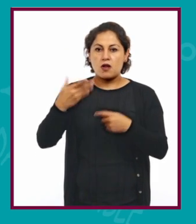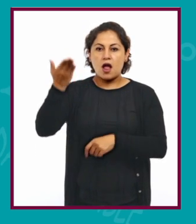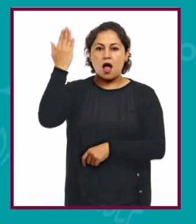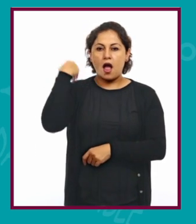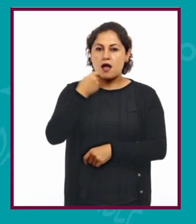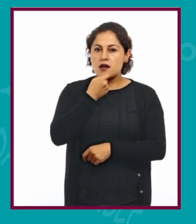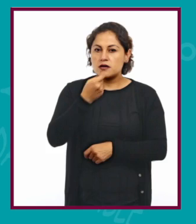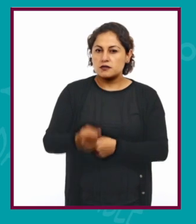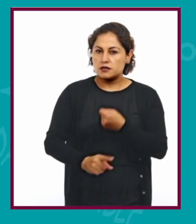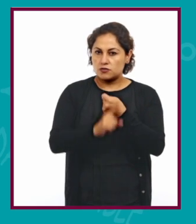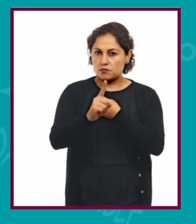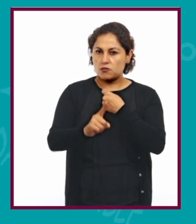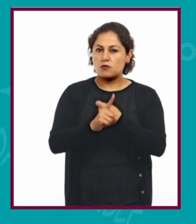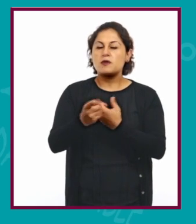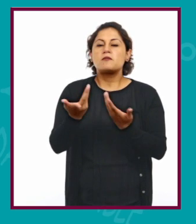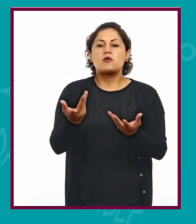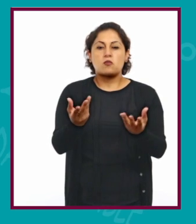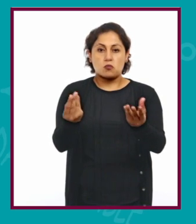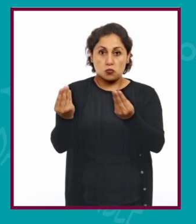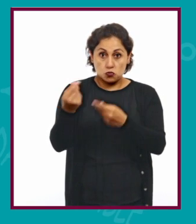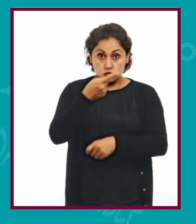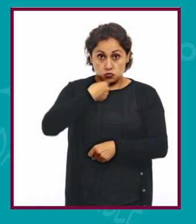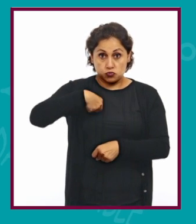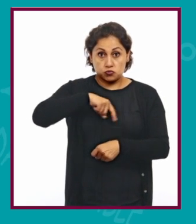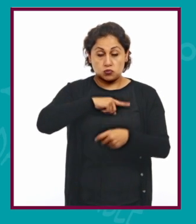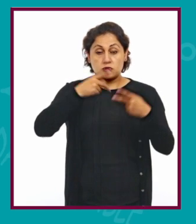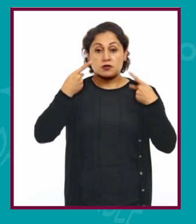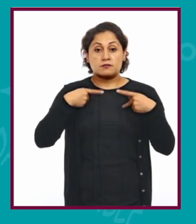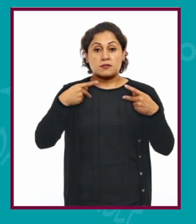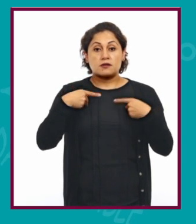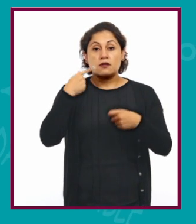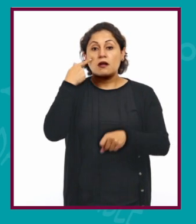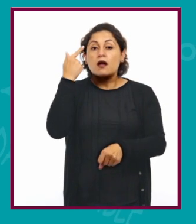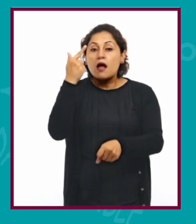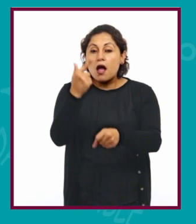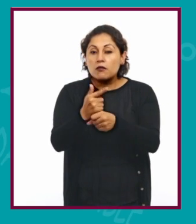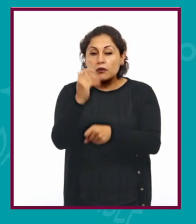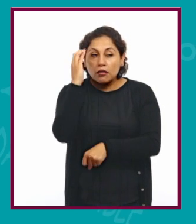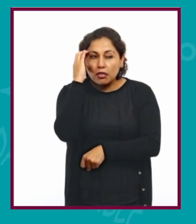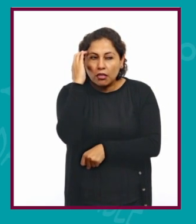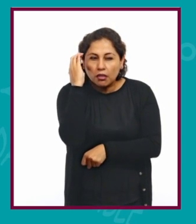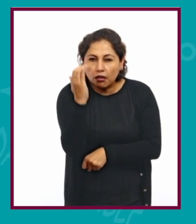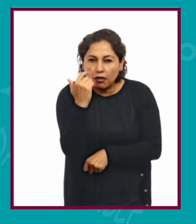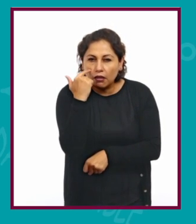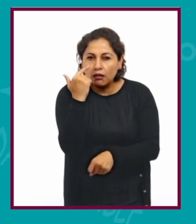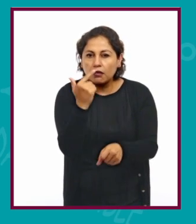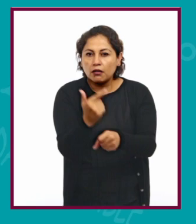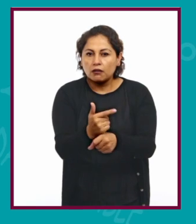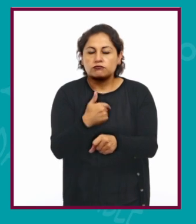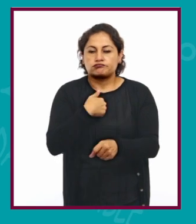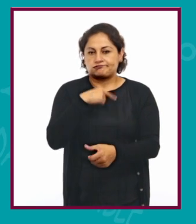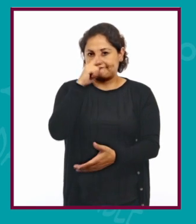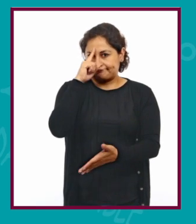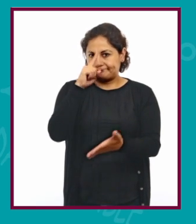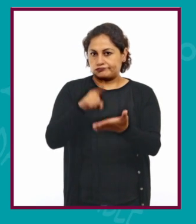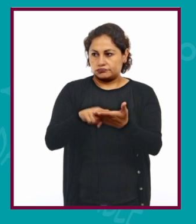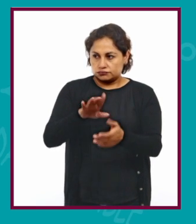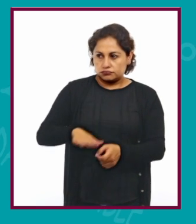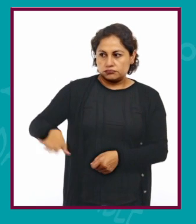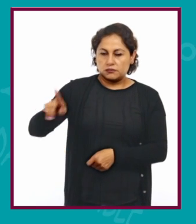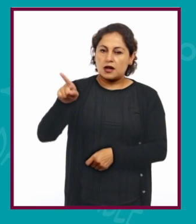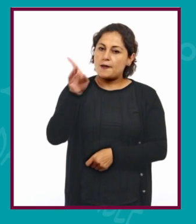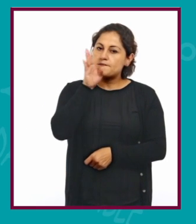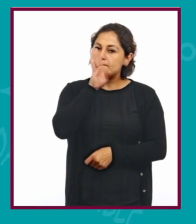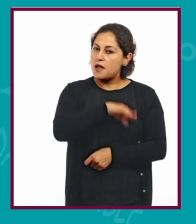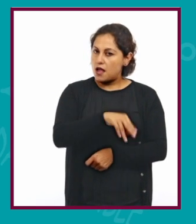algún problema de chicos. Muchos de nosotros inclusive hemos visto los actos de crueldad. Entonces yo pienso que esas